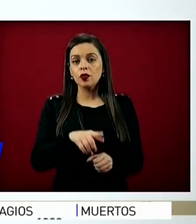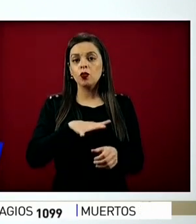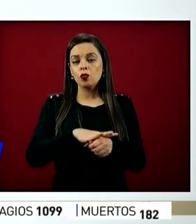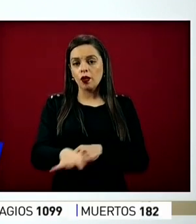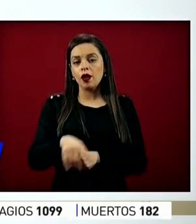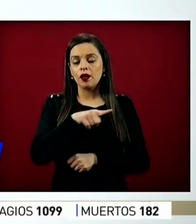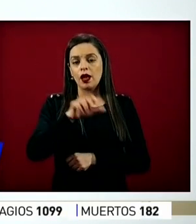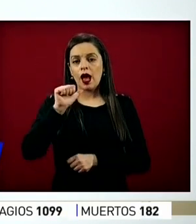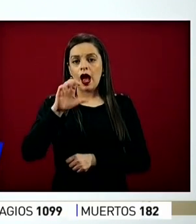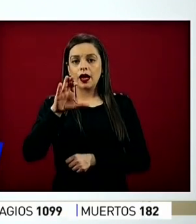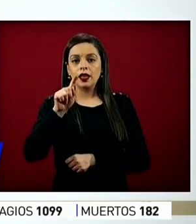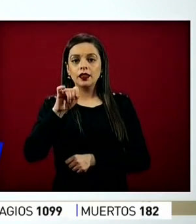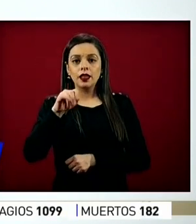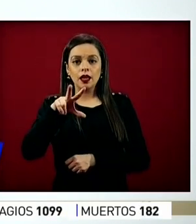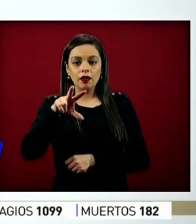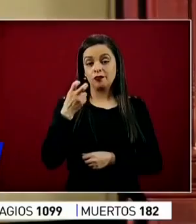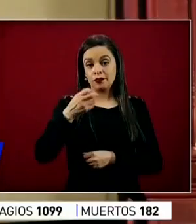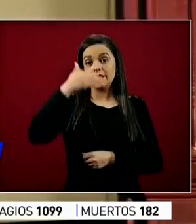son